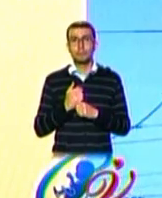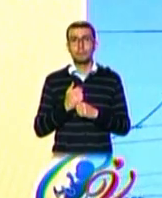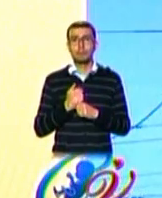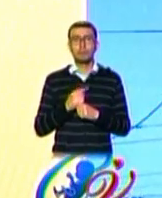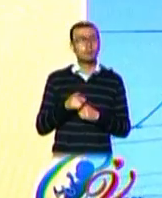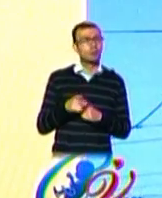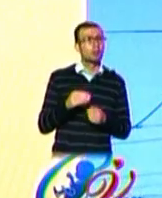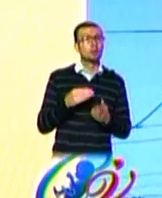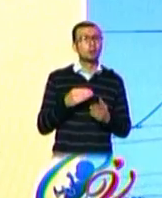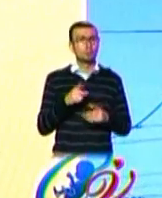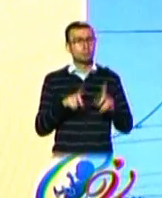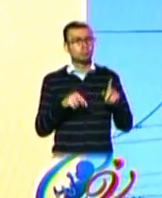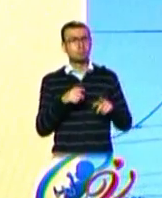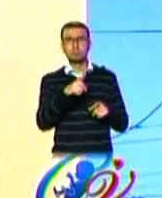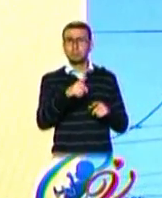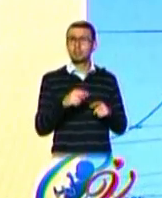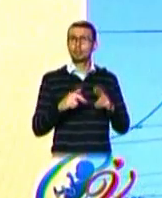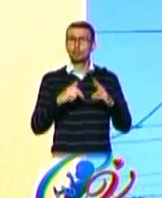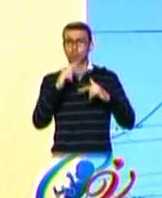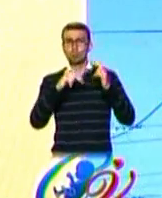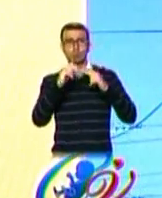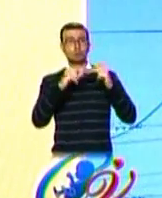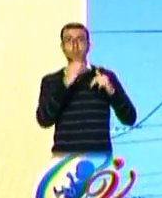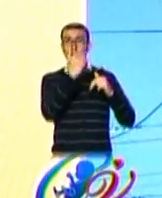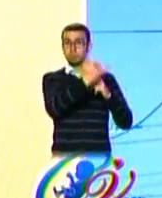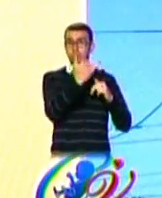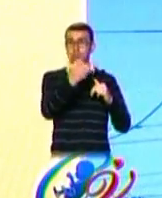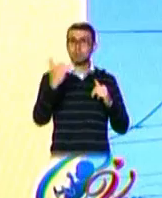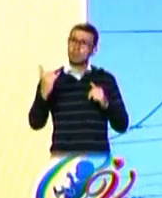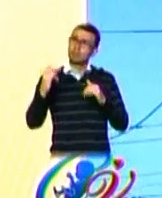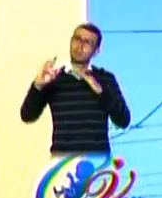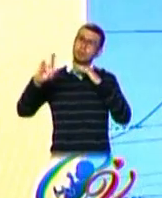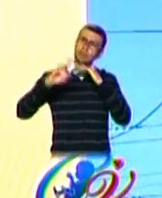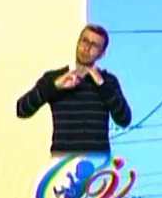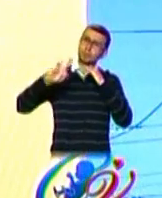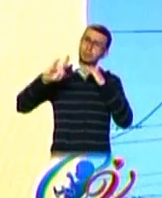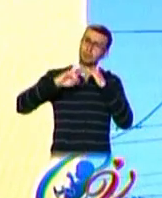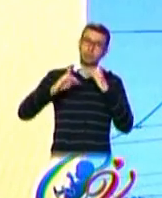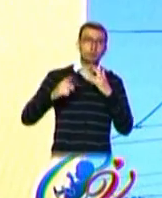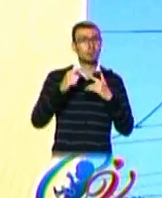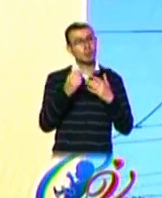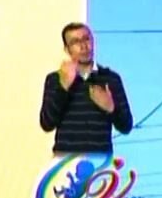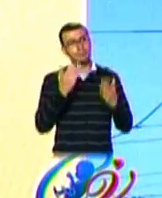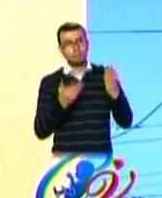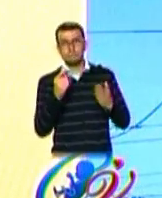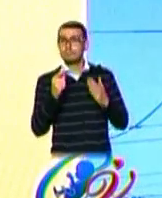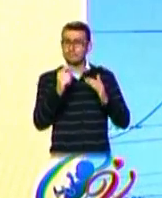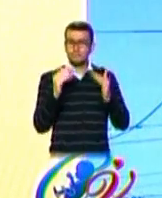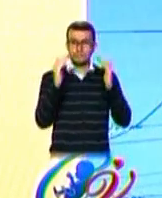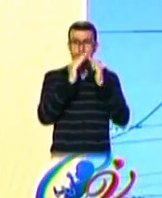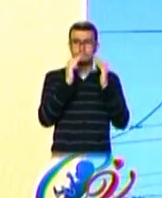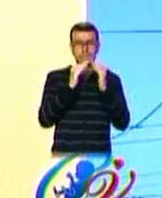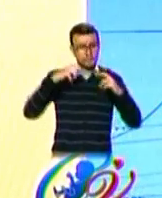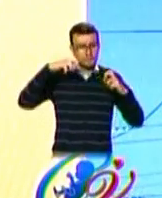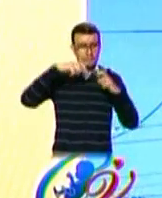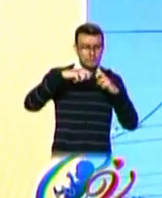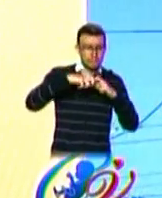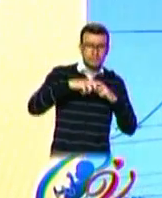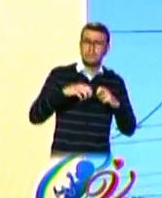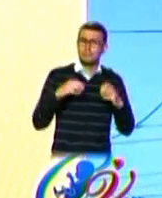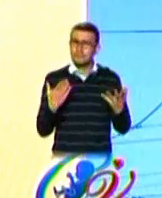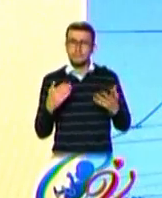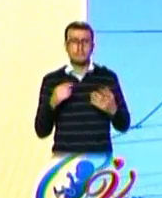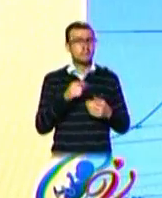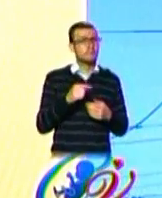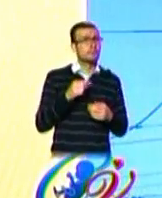equipos con los que construimos y nosotros medimos el campo electromagnético en la vivienda, que se llama el Dr. Gauss o el